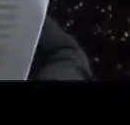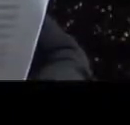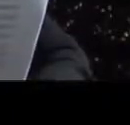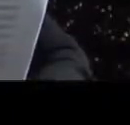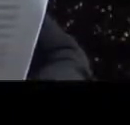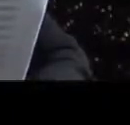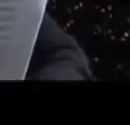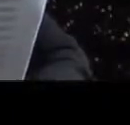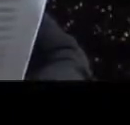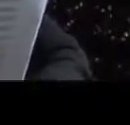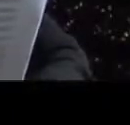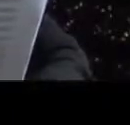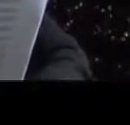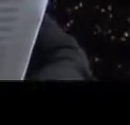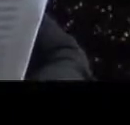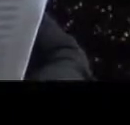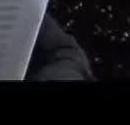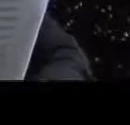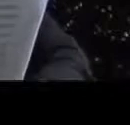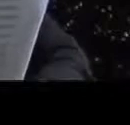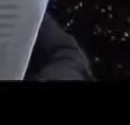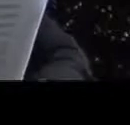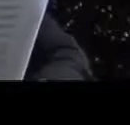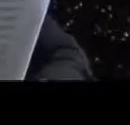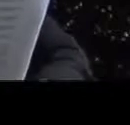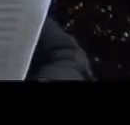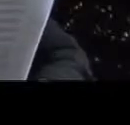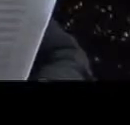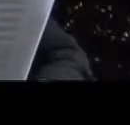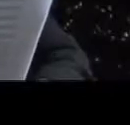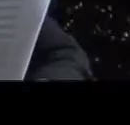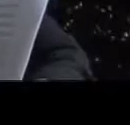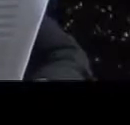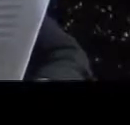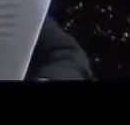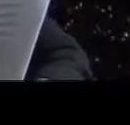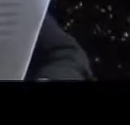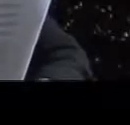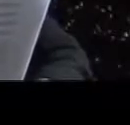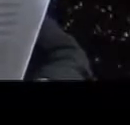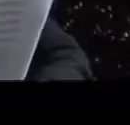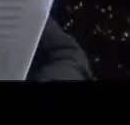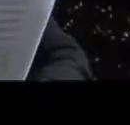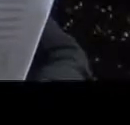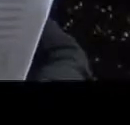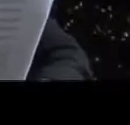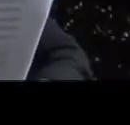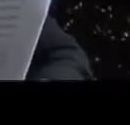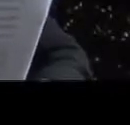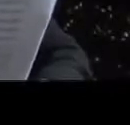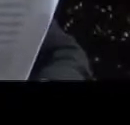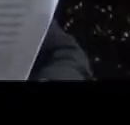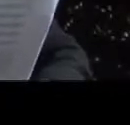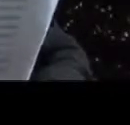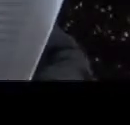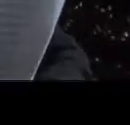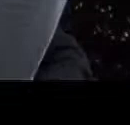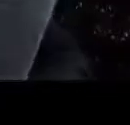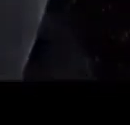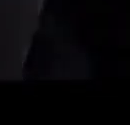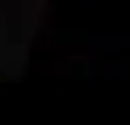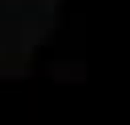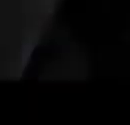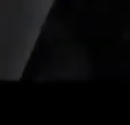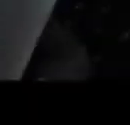héroe nacional conlleva una responsabilidad ante la sociedad costarricense y ante la